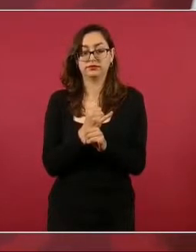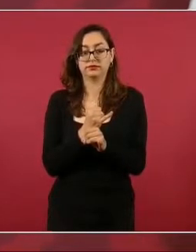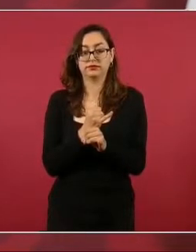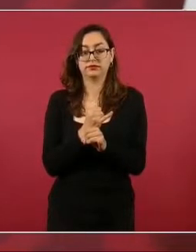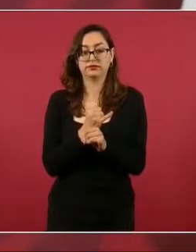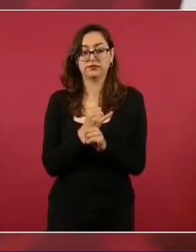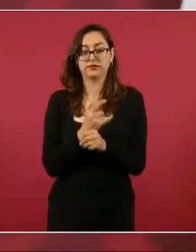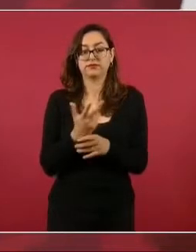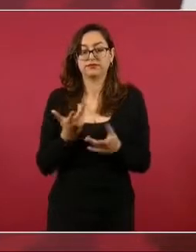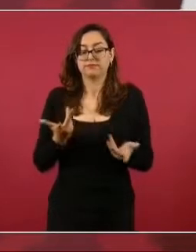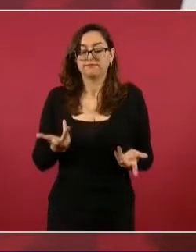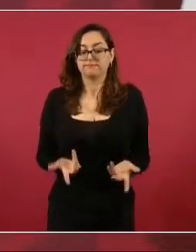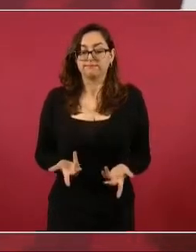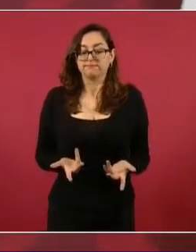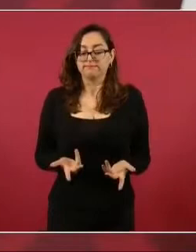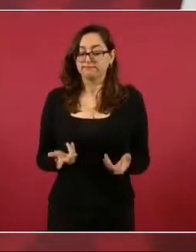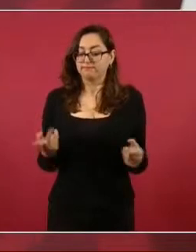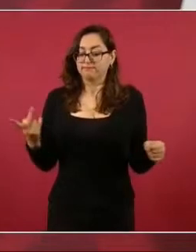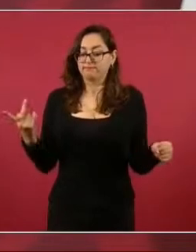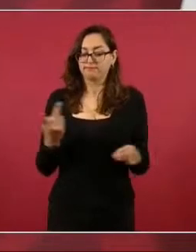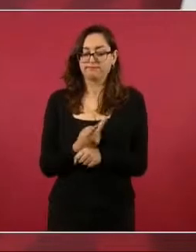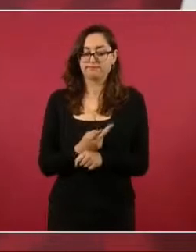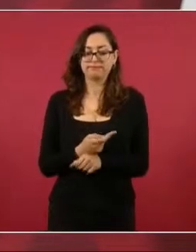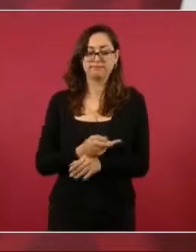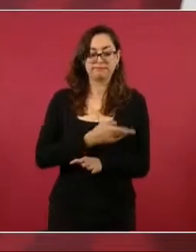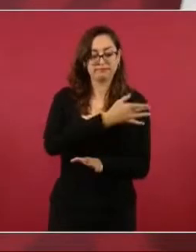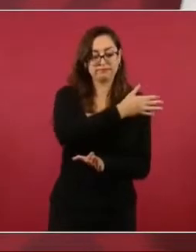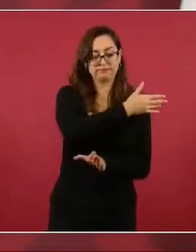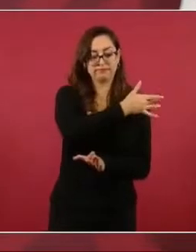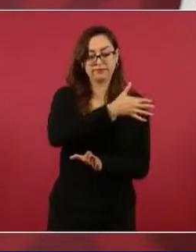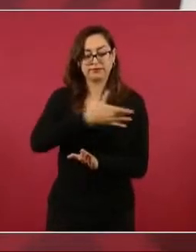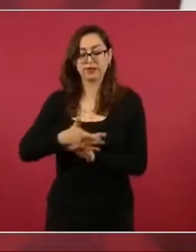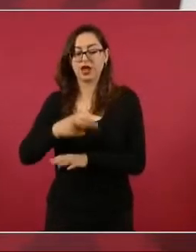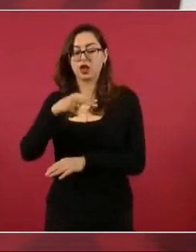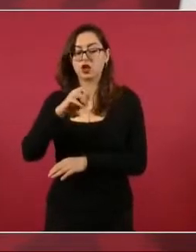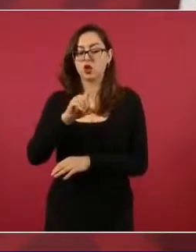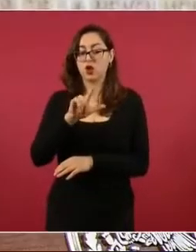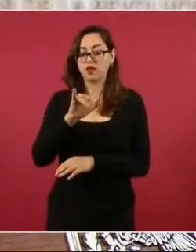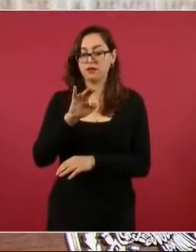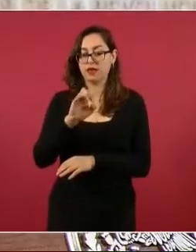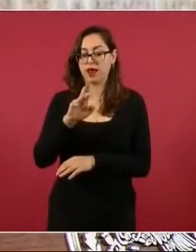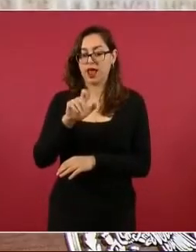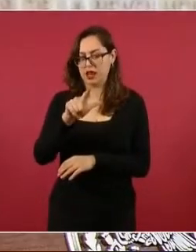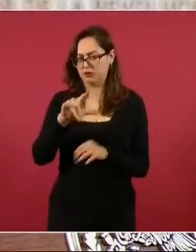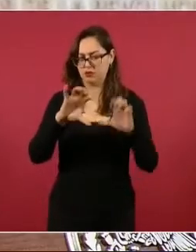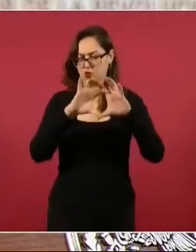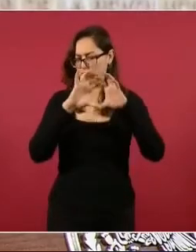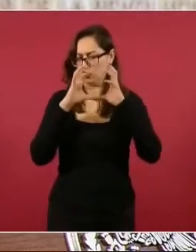El periodo neoliberal fue creando un andamiaje